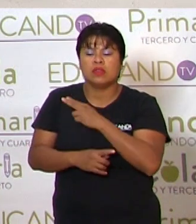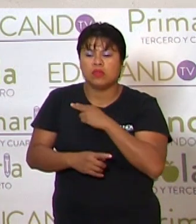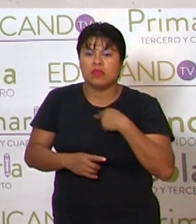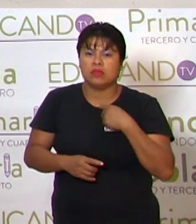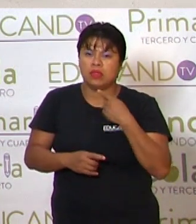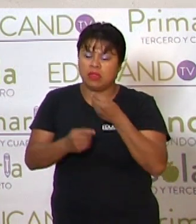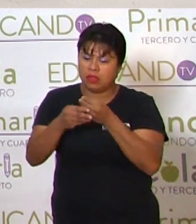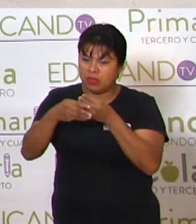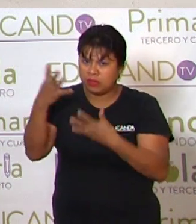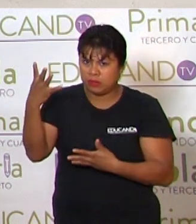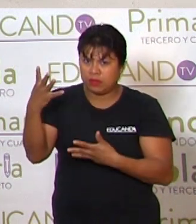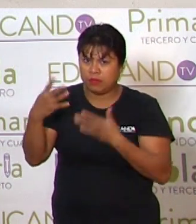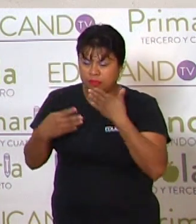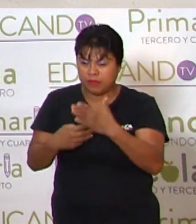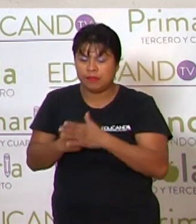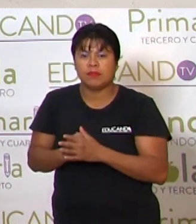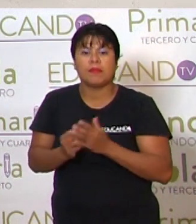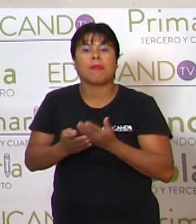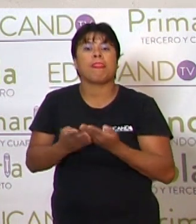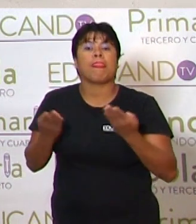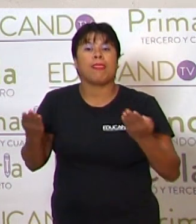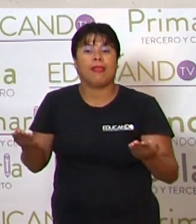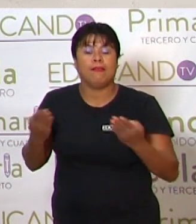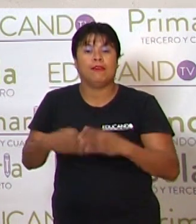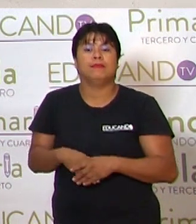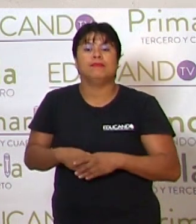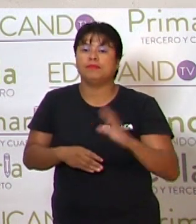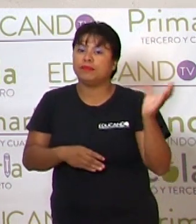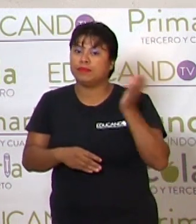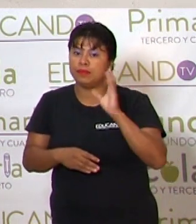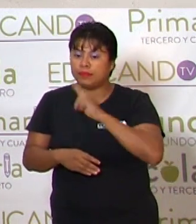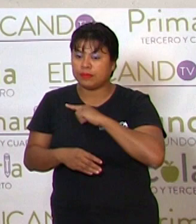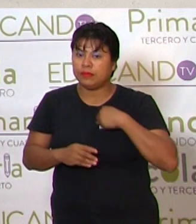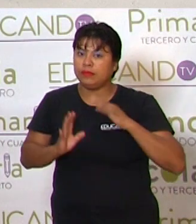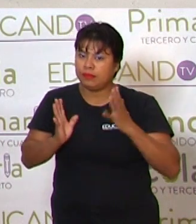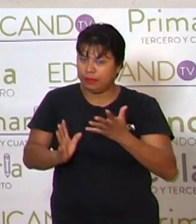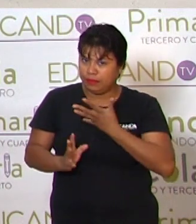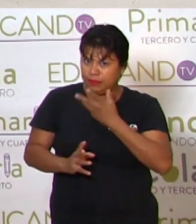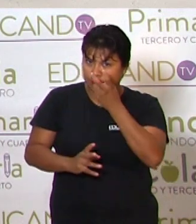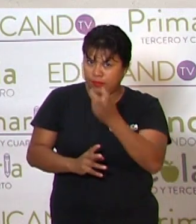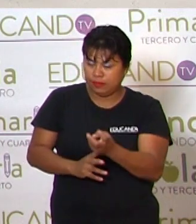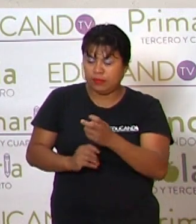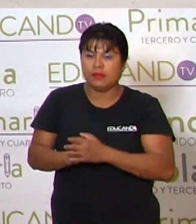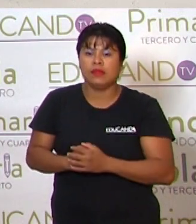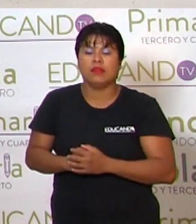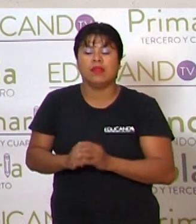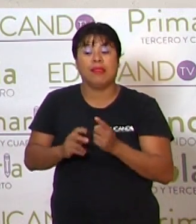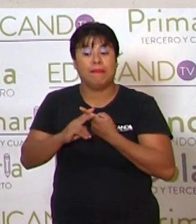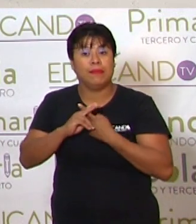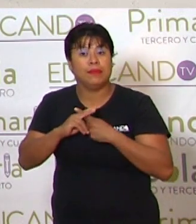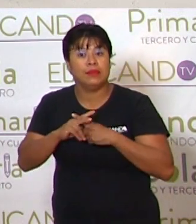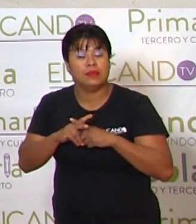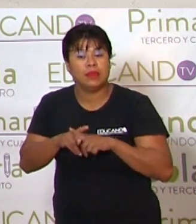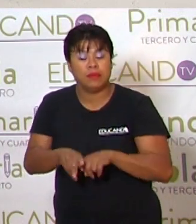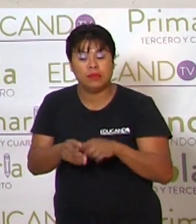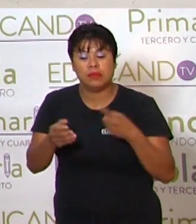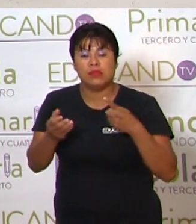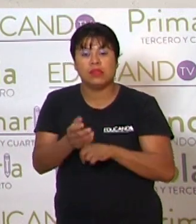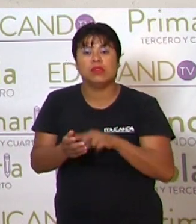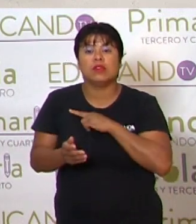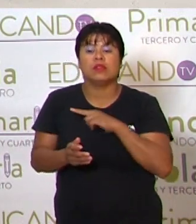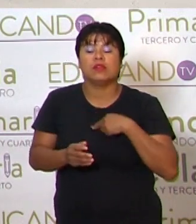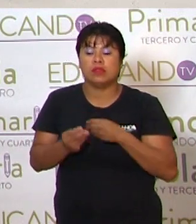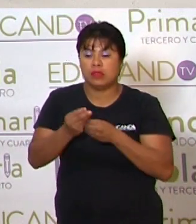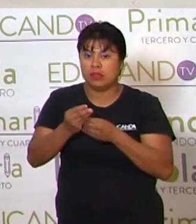nuestra descripción. ¿Bien? Ahora, cuando ya tenemos esta parte, empleamos dentro de